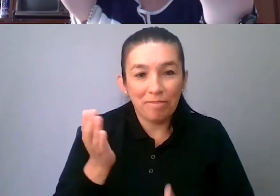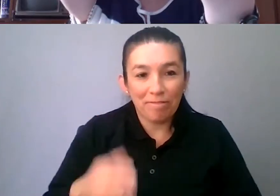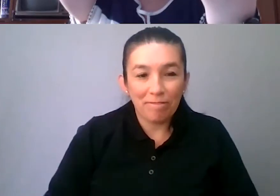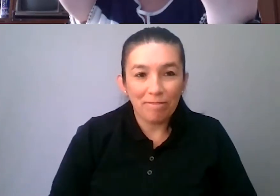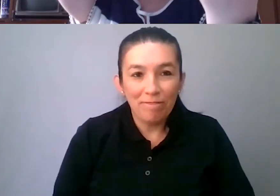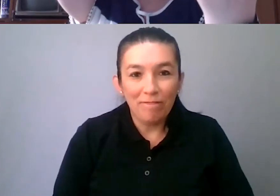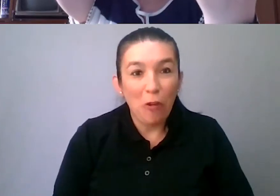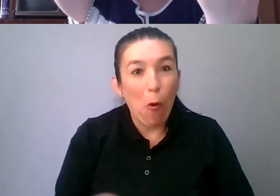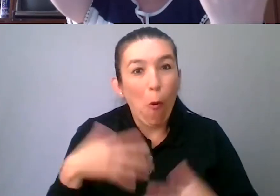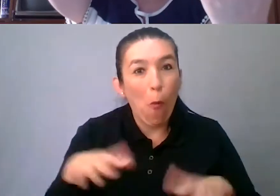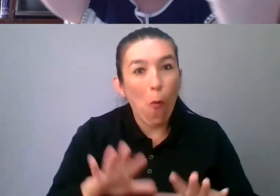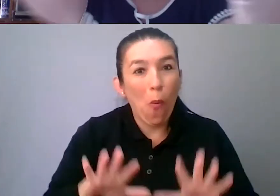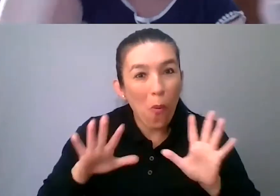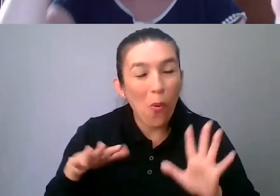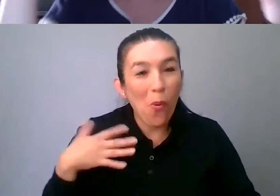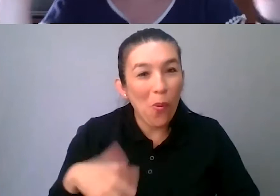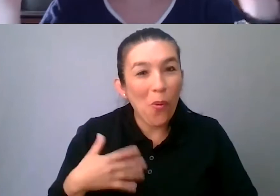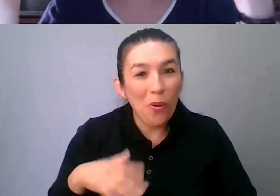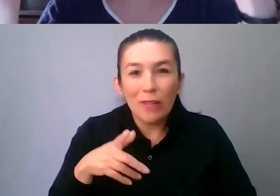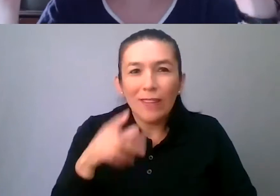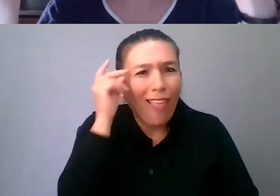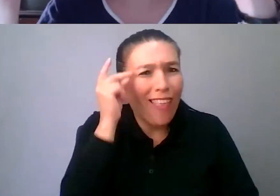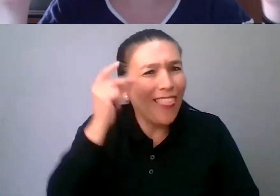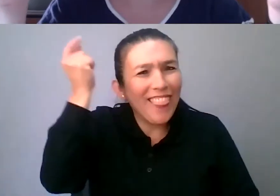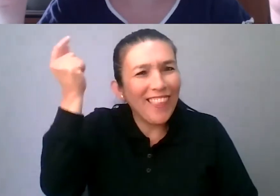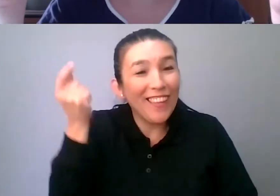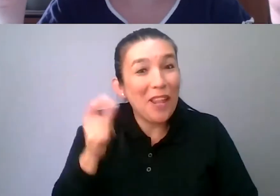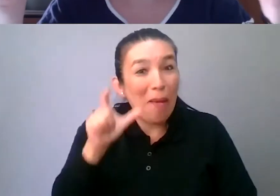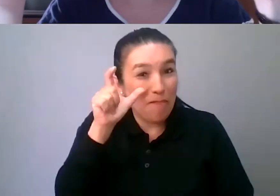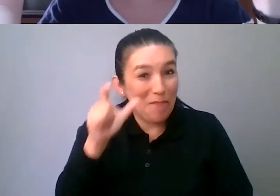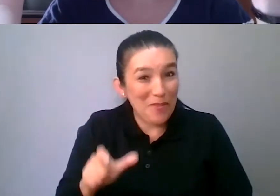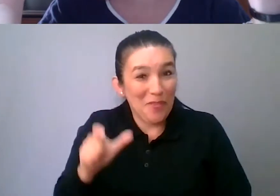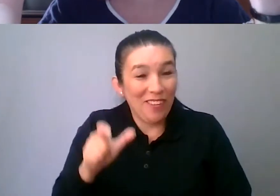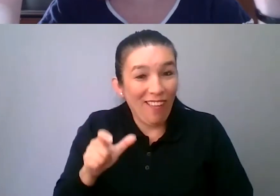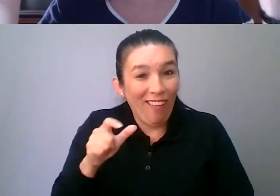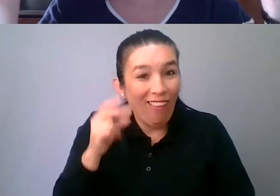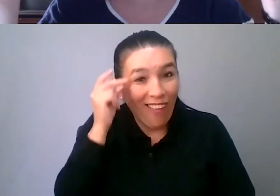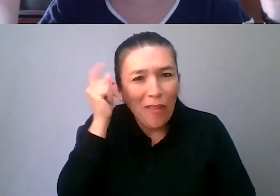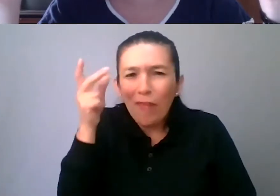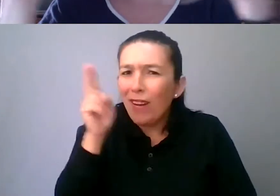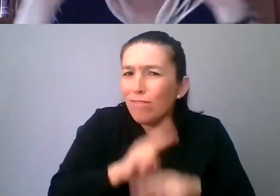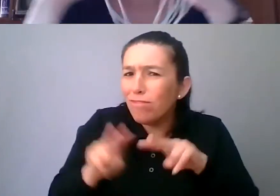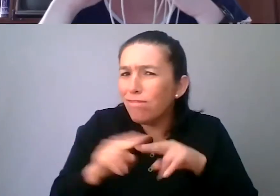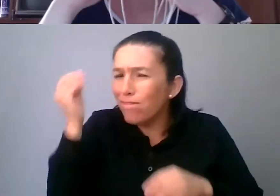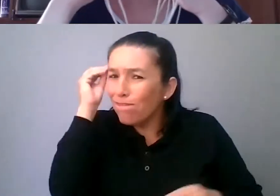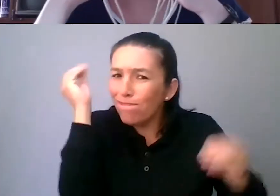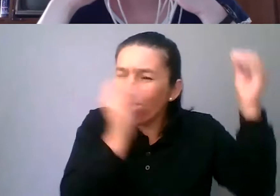Claro, impresionante cómo el ingenio del ser humano para crear y para